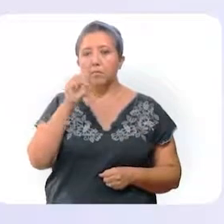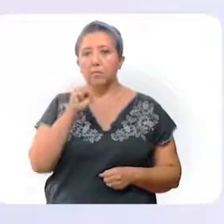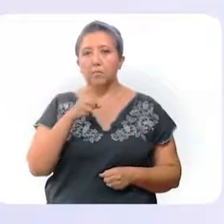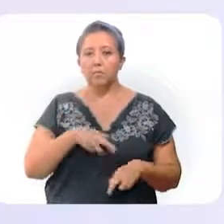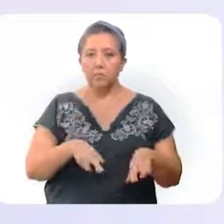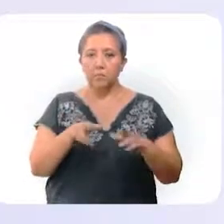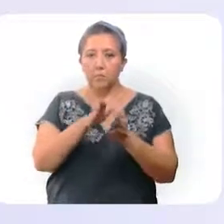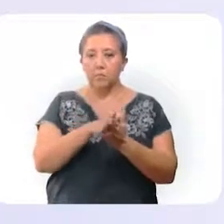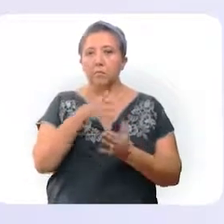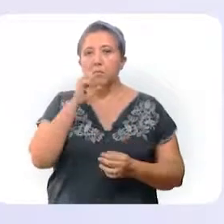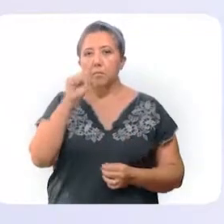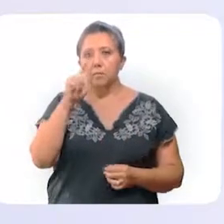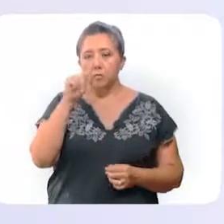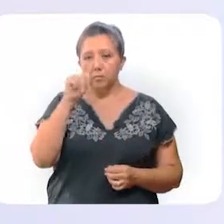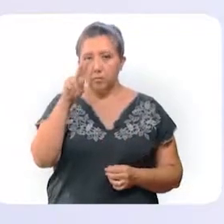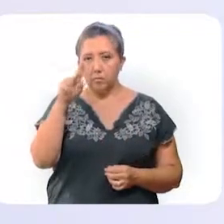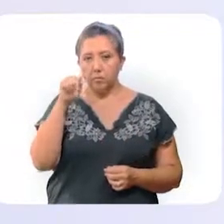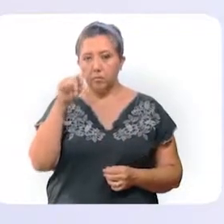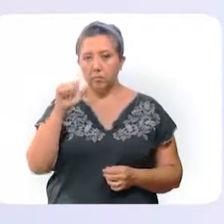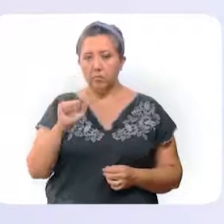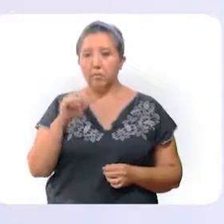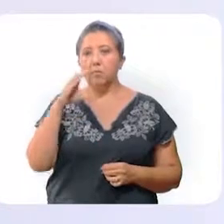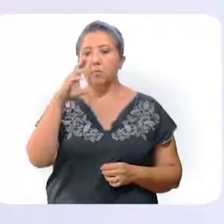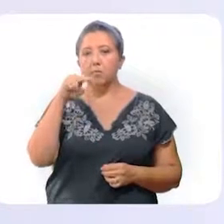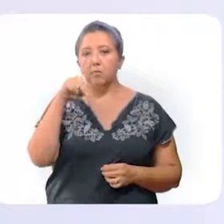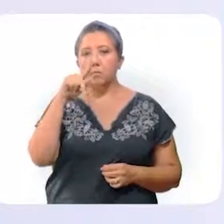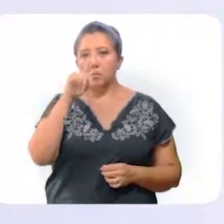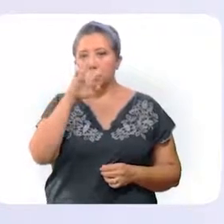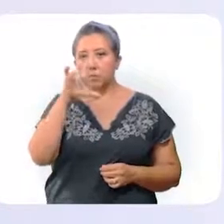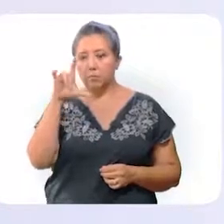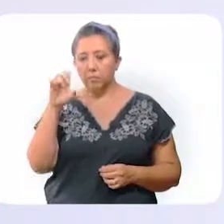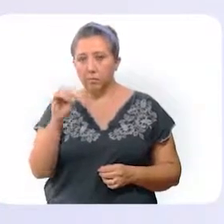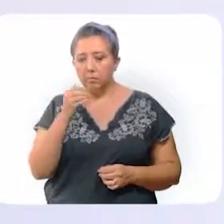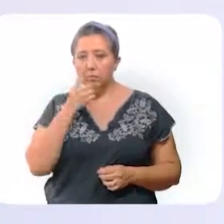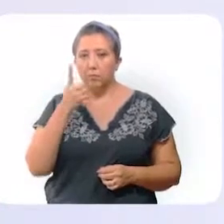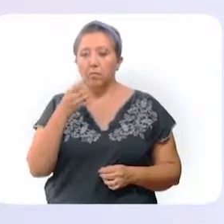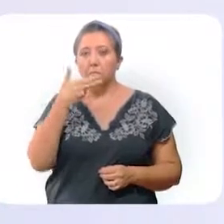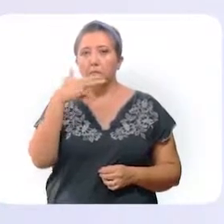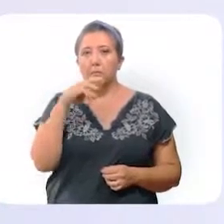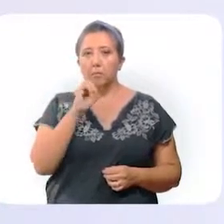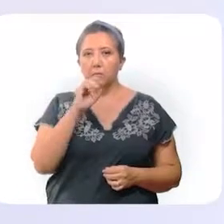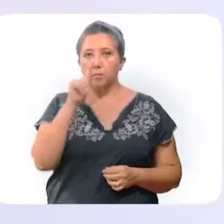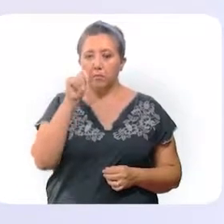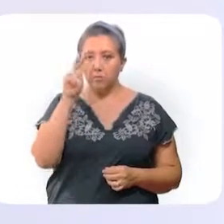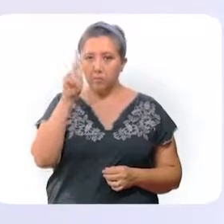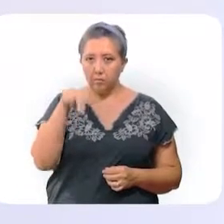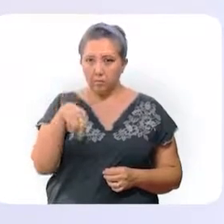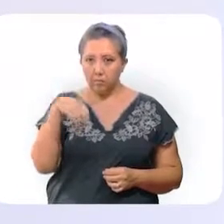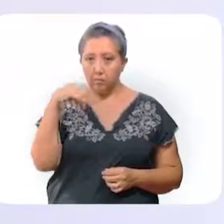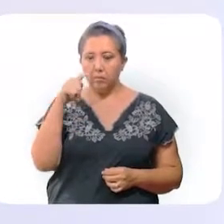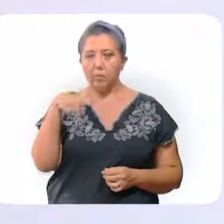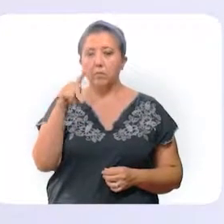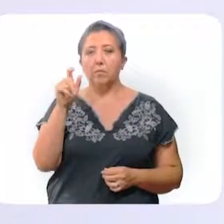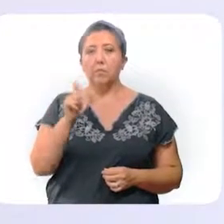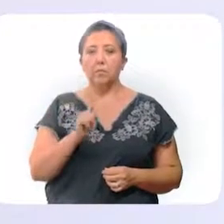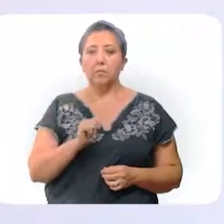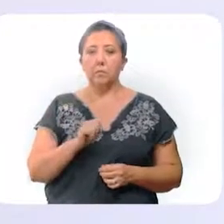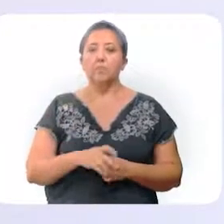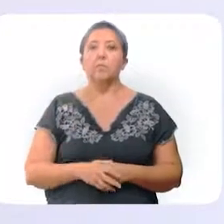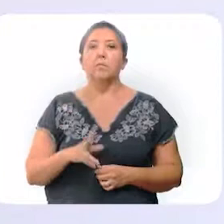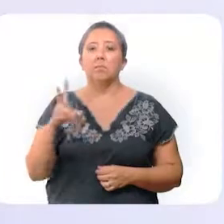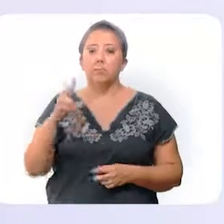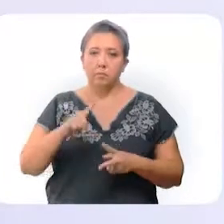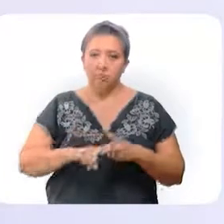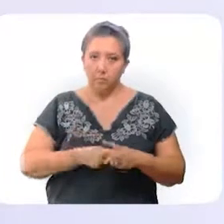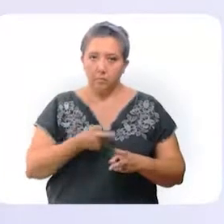Río Lagartos, Sotuta, Teabo, Celestún, Cenotillo, Chiquinsonot, Joctún, Maní, Muxupip y Tequit.